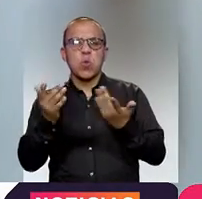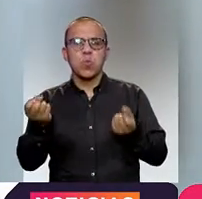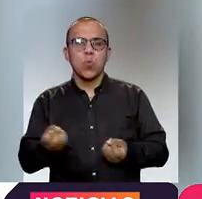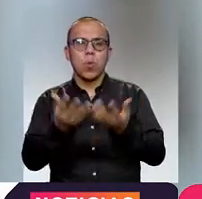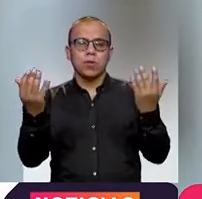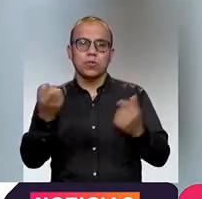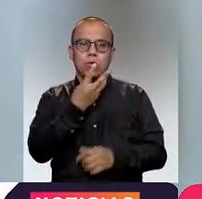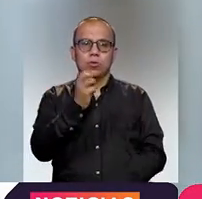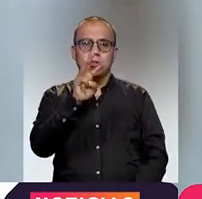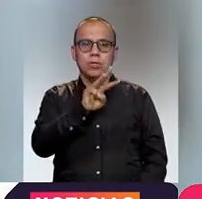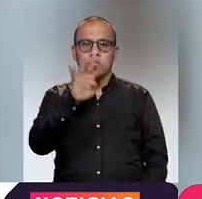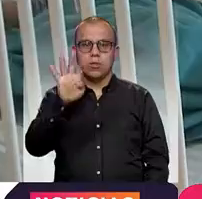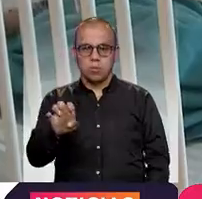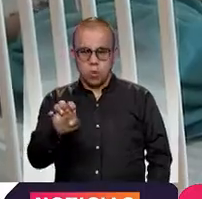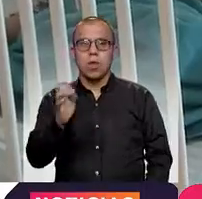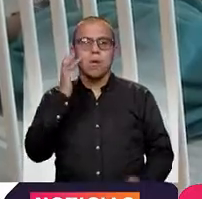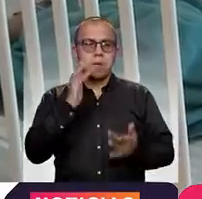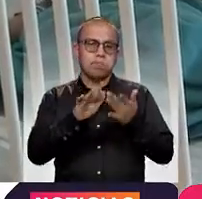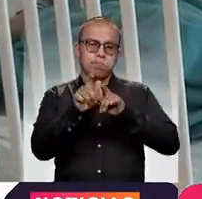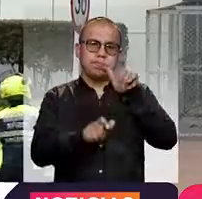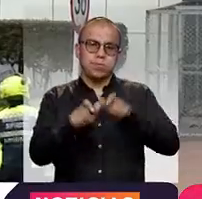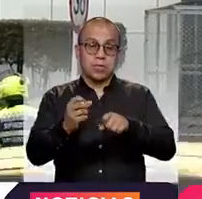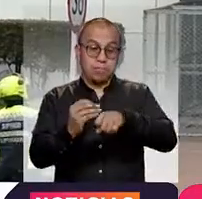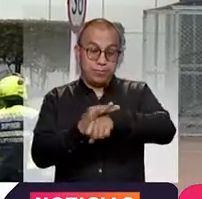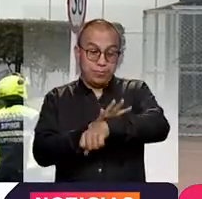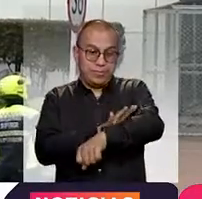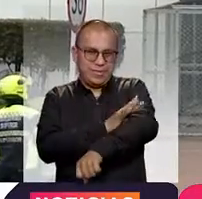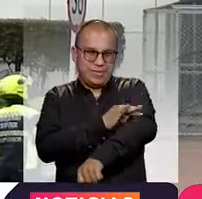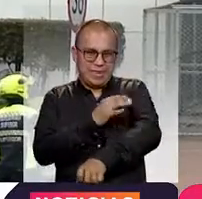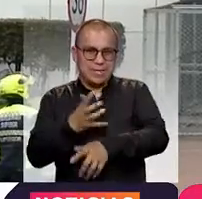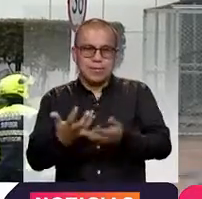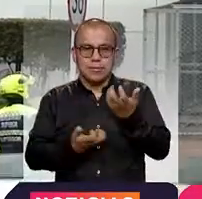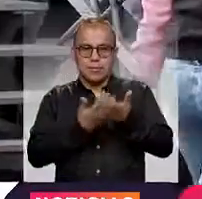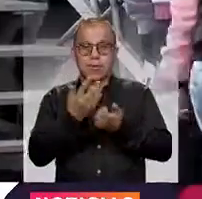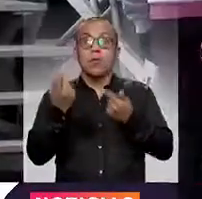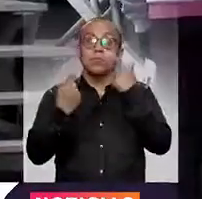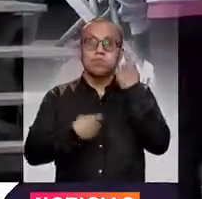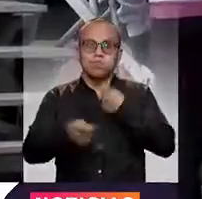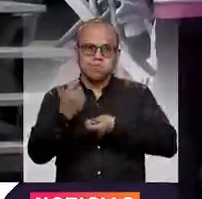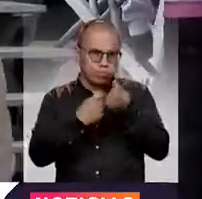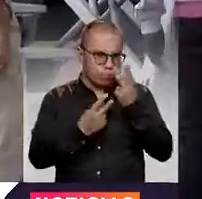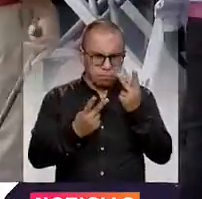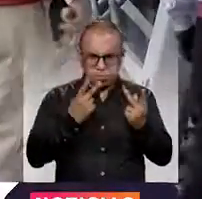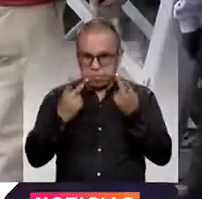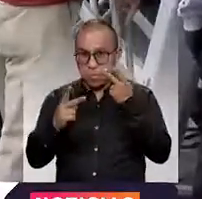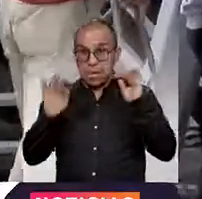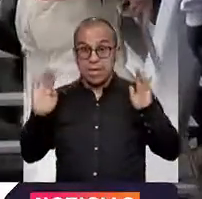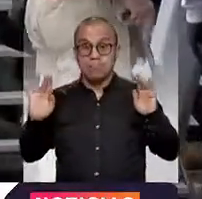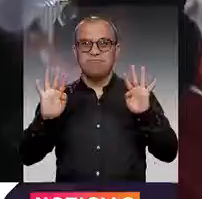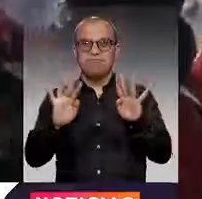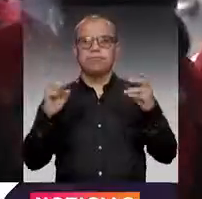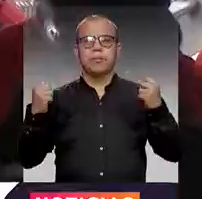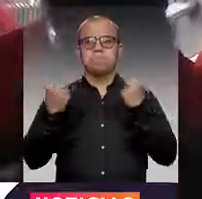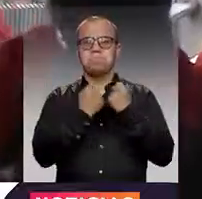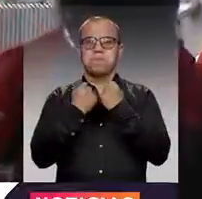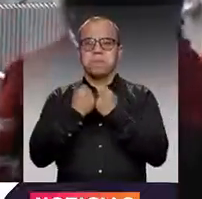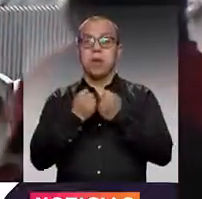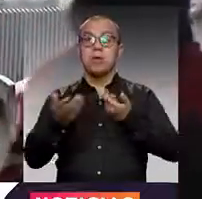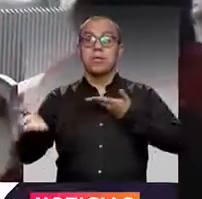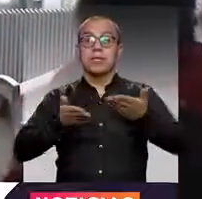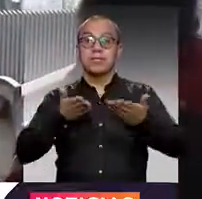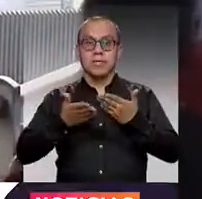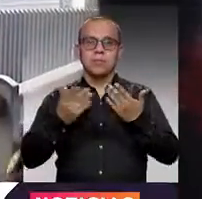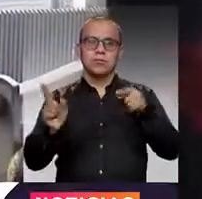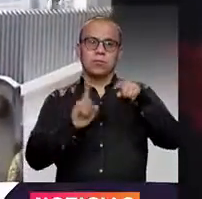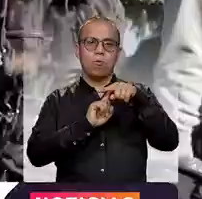país 839 casos de personas quemadas. Los comercios también serán vigilados para evitar aglomeraciones y el servicio